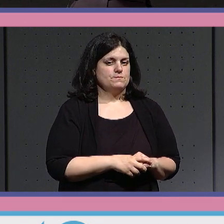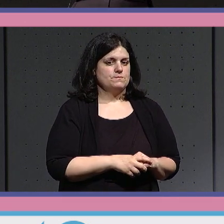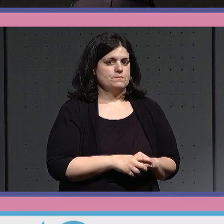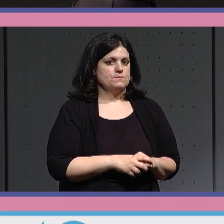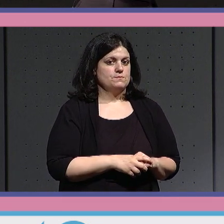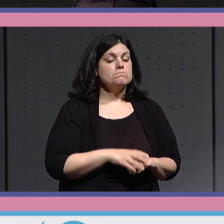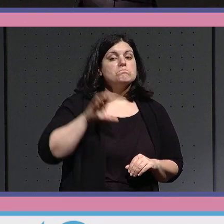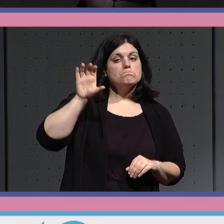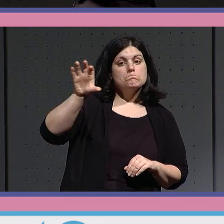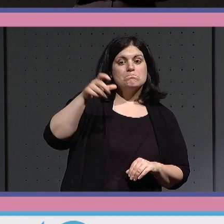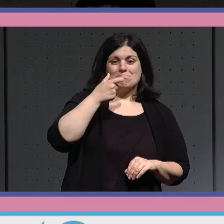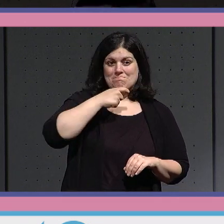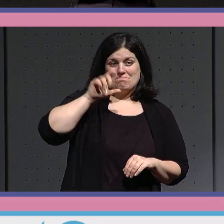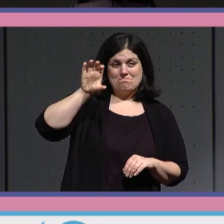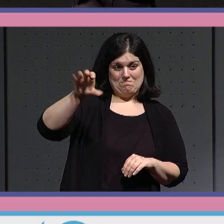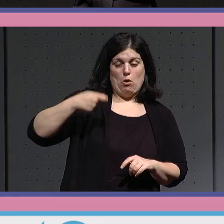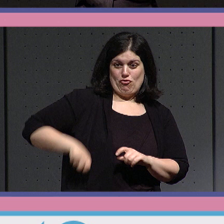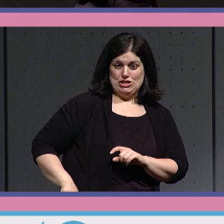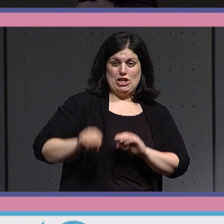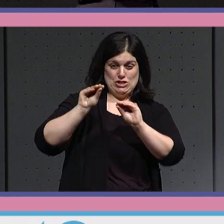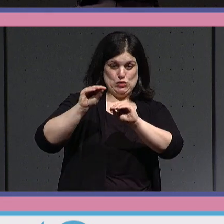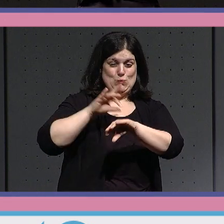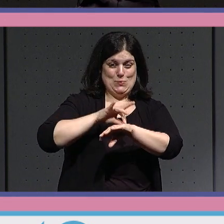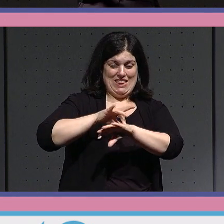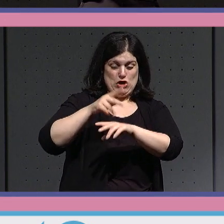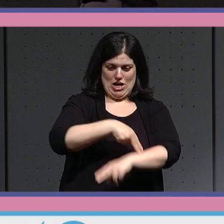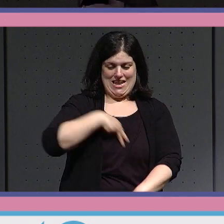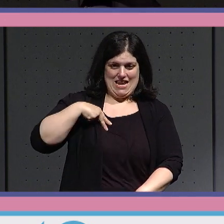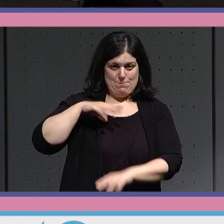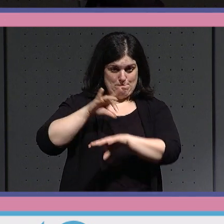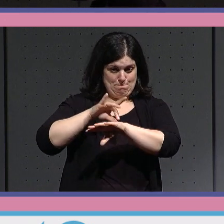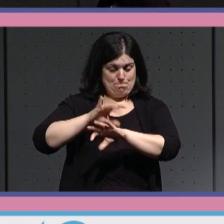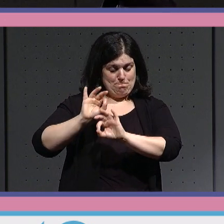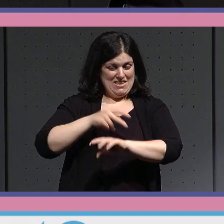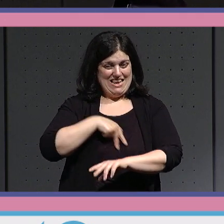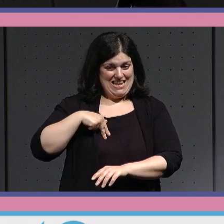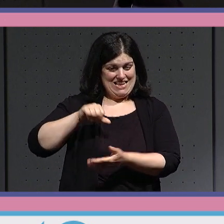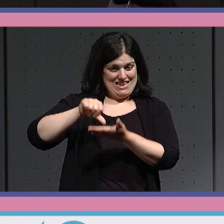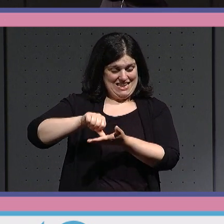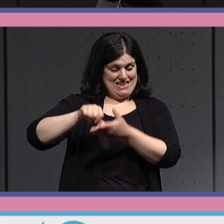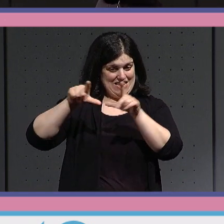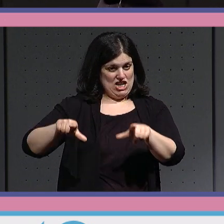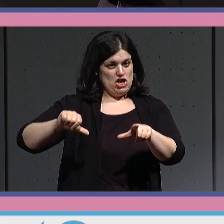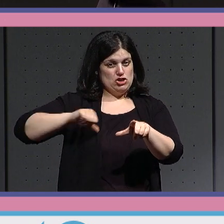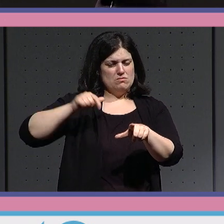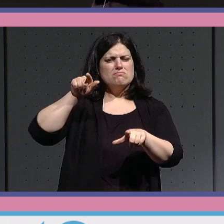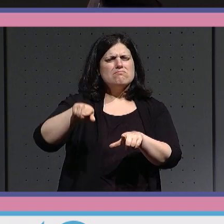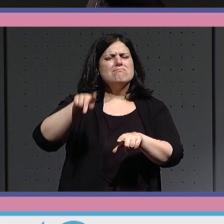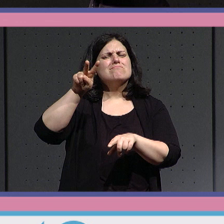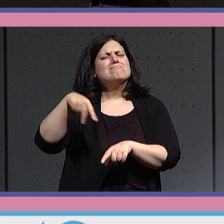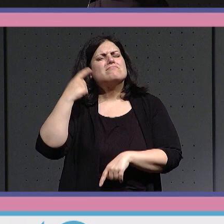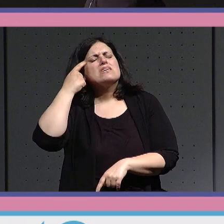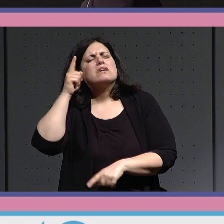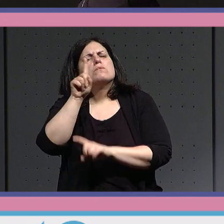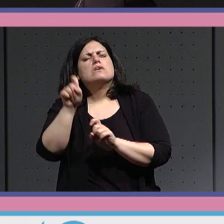ellos, cuando van a los profesionales de la salud general de sus ambulatorios y les preguntan, ¿usted sabe cómo hacer